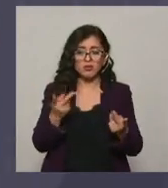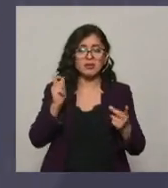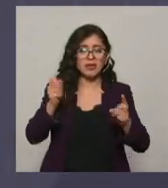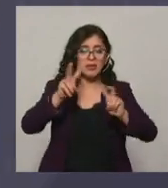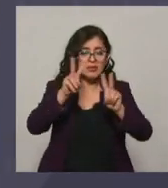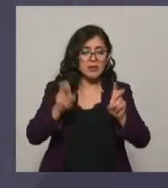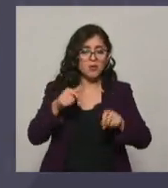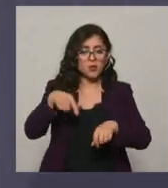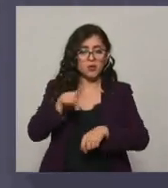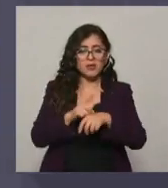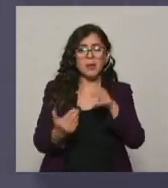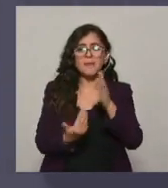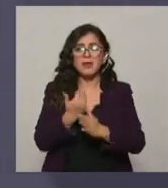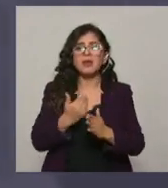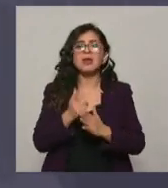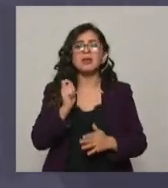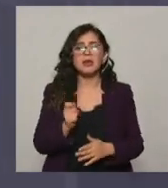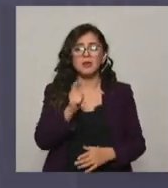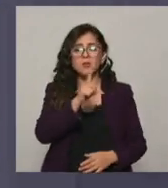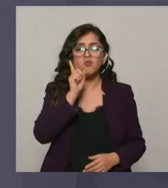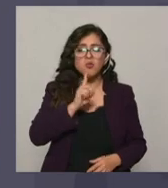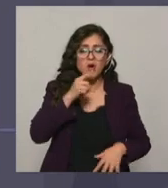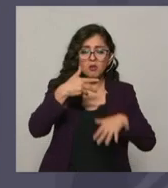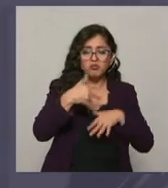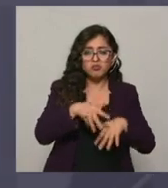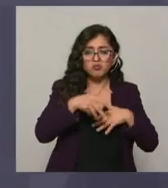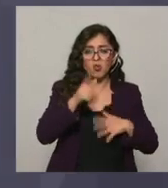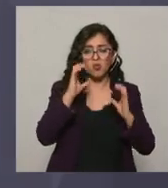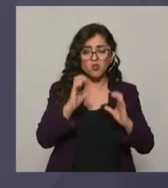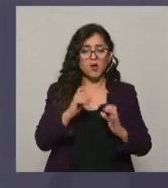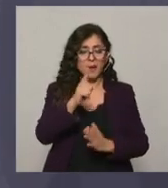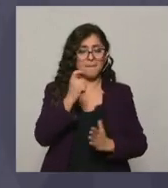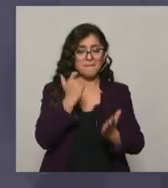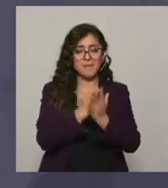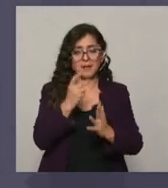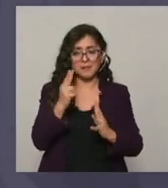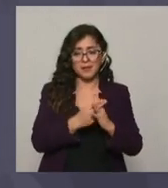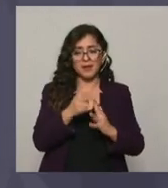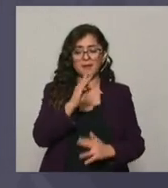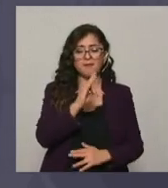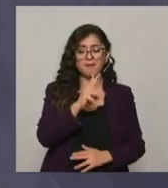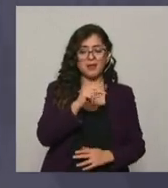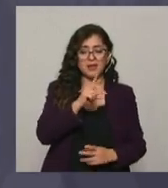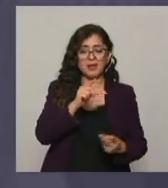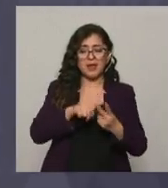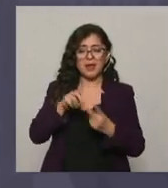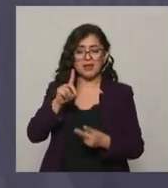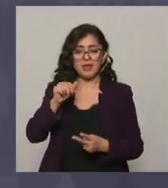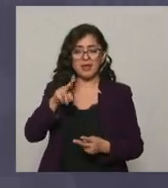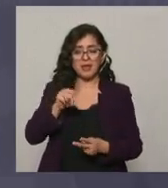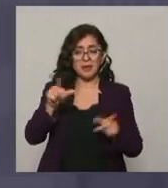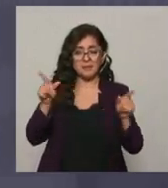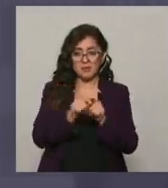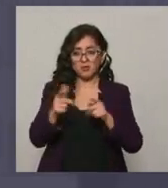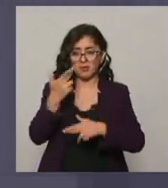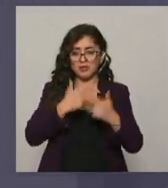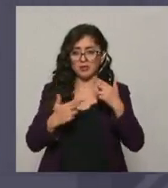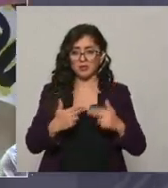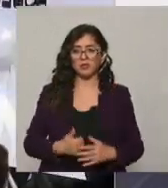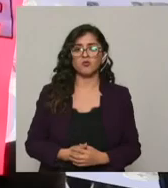esta mañana es activistas bajo amenaza y nos acompañan Frida Guerrera y Dana Corres. No le cambie, ya